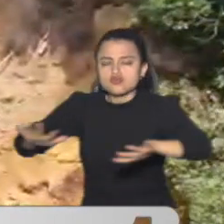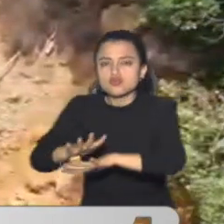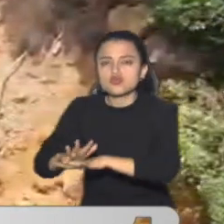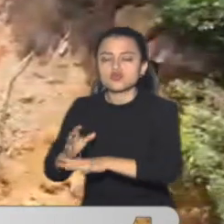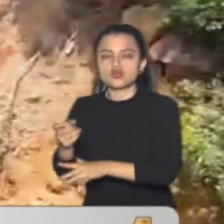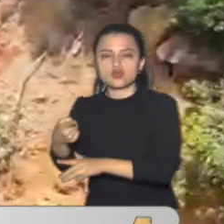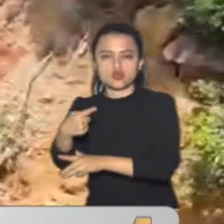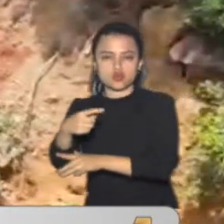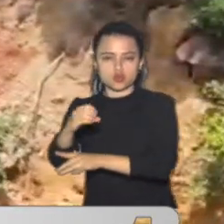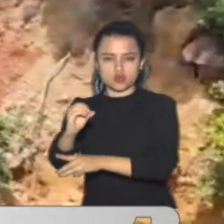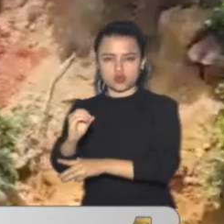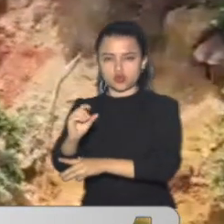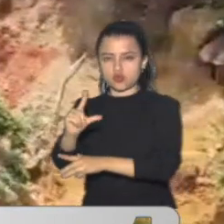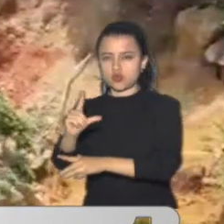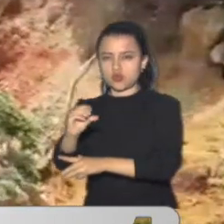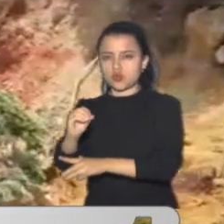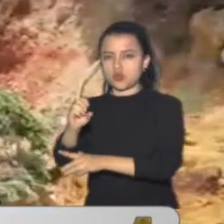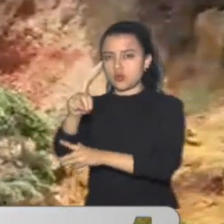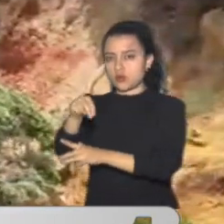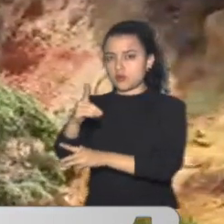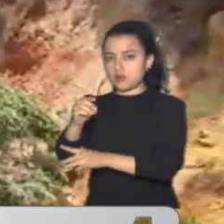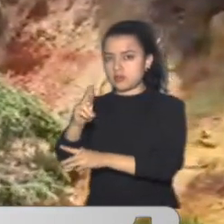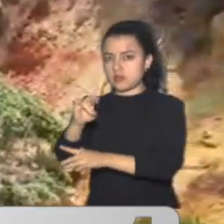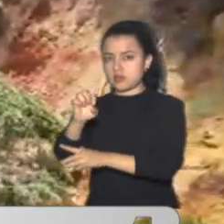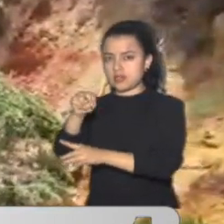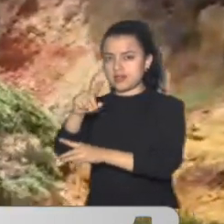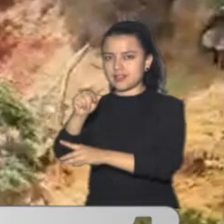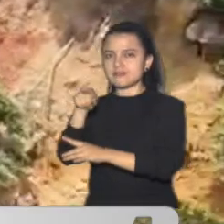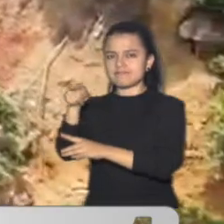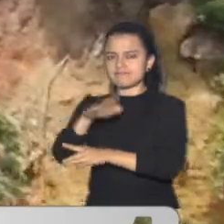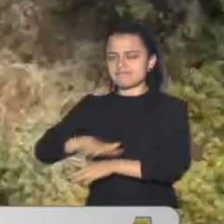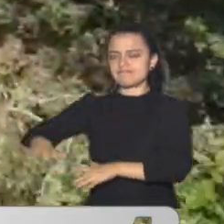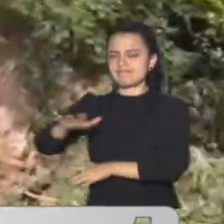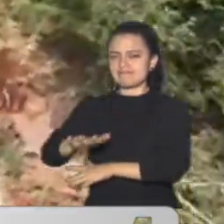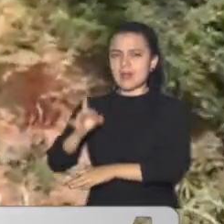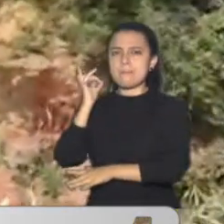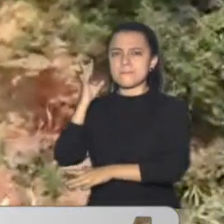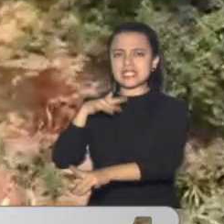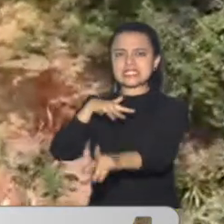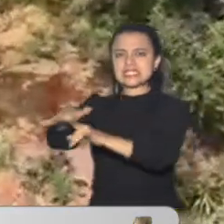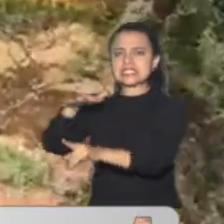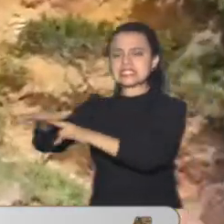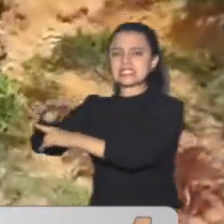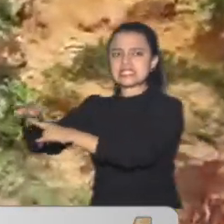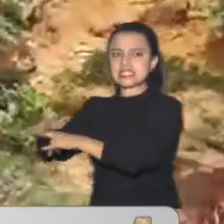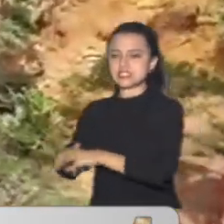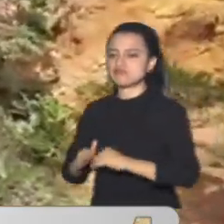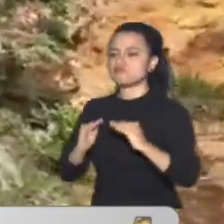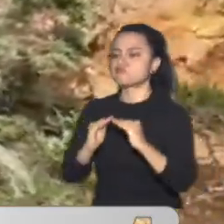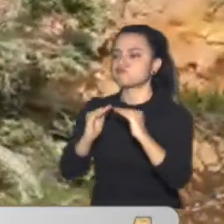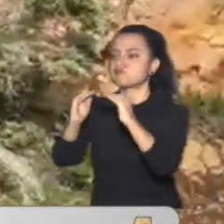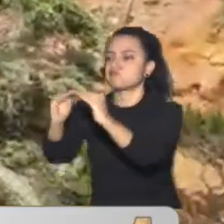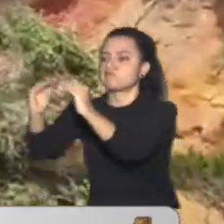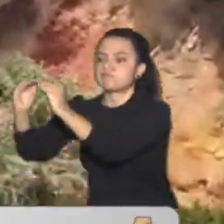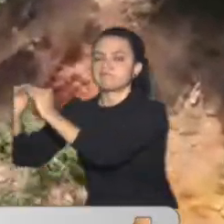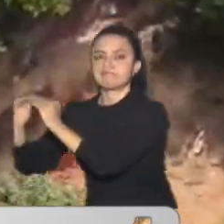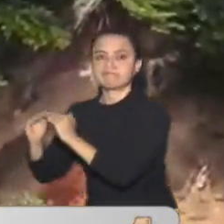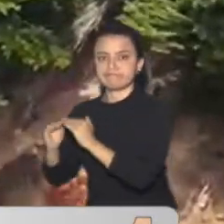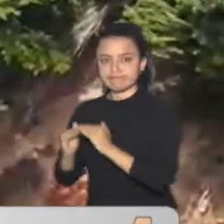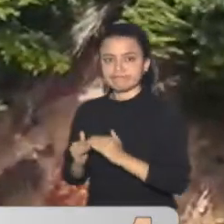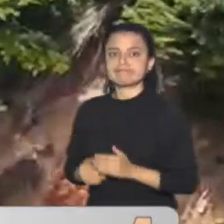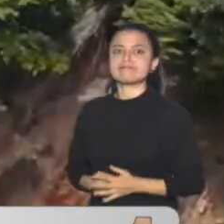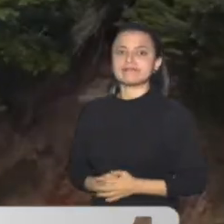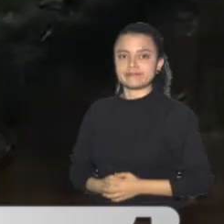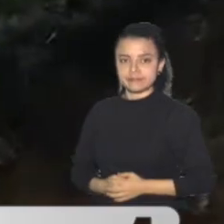golondrinas esta zona rural de cali donde varias familias se encuentran perjudicadas debido al mal estado en el que permanecen sus vías de acceso han